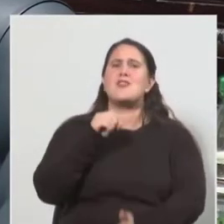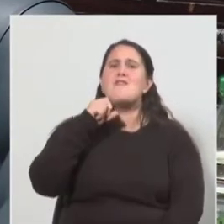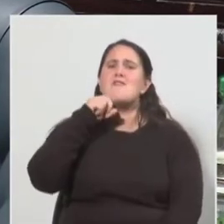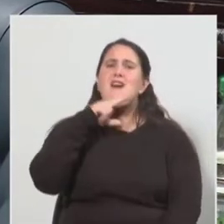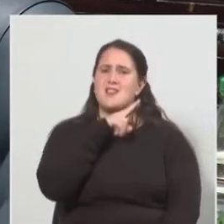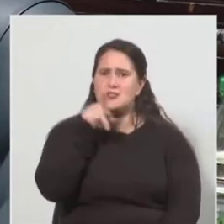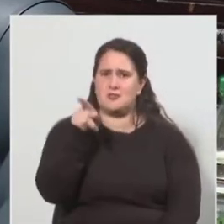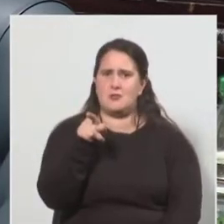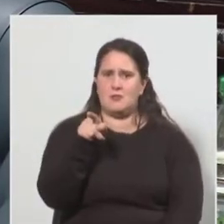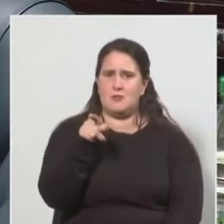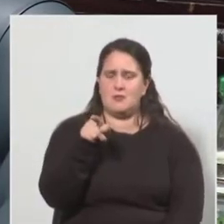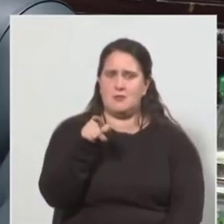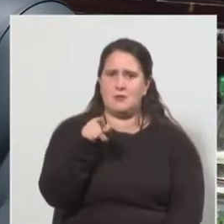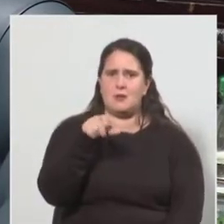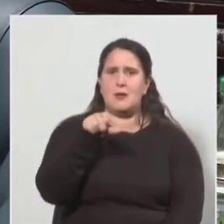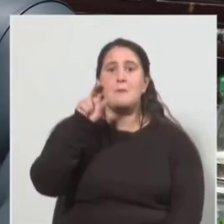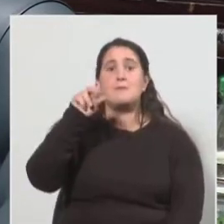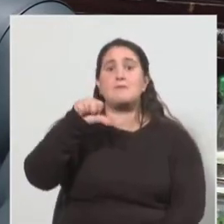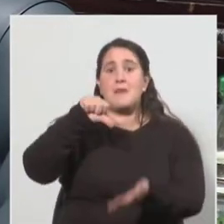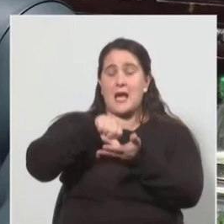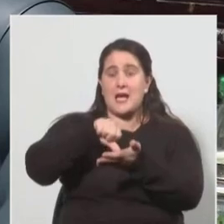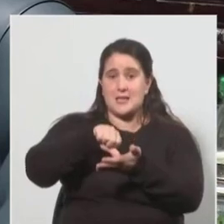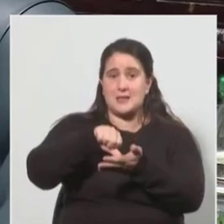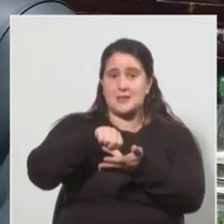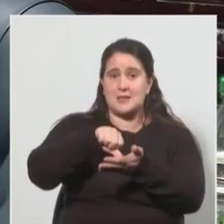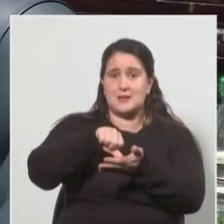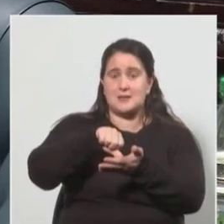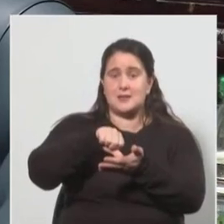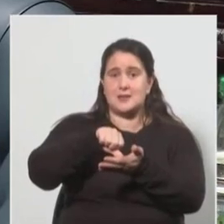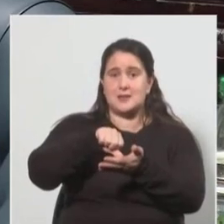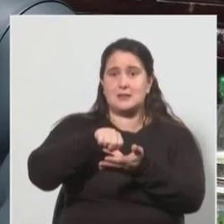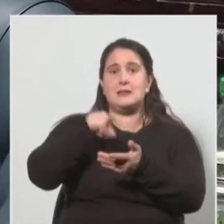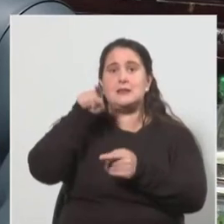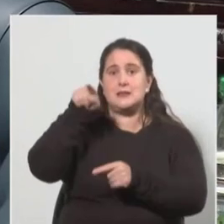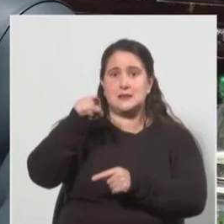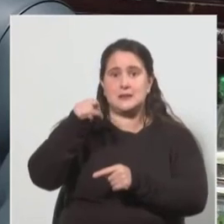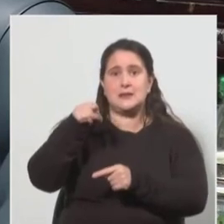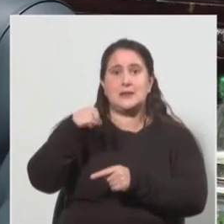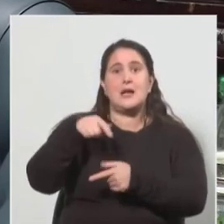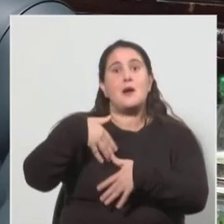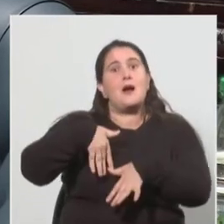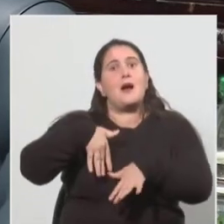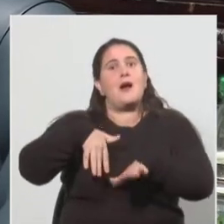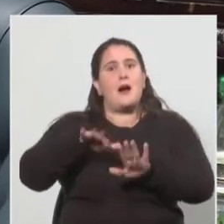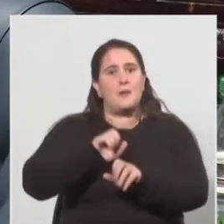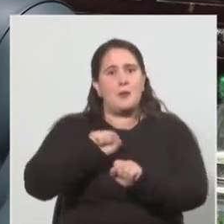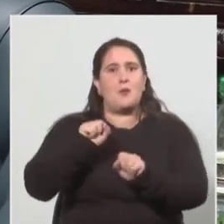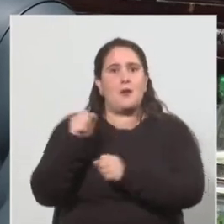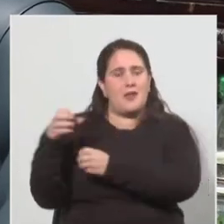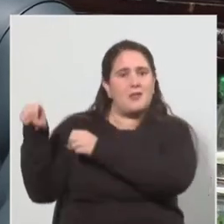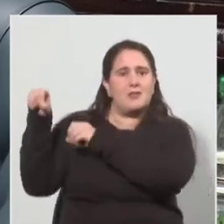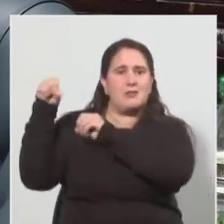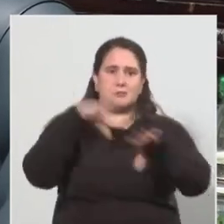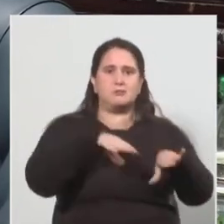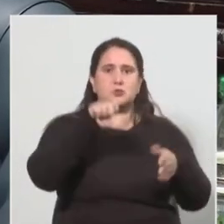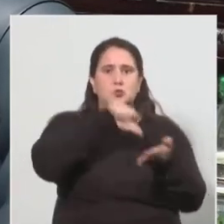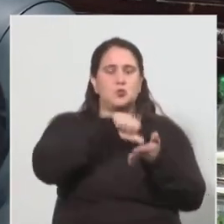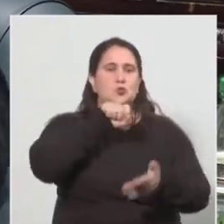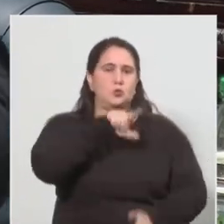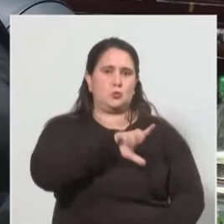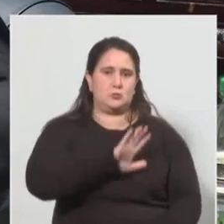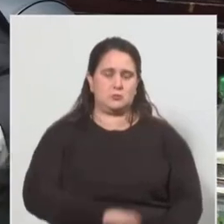falso, en un país en el que estaba sujeto a una posible deportación.